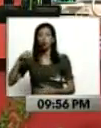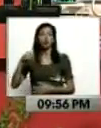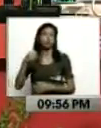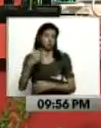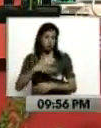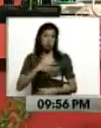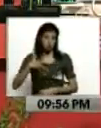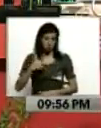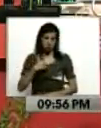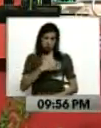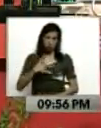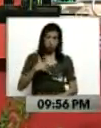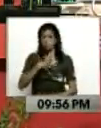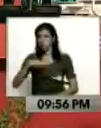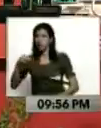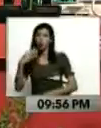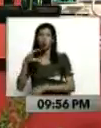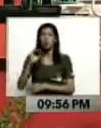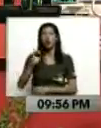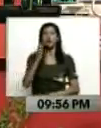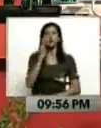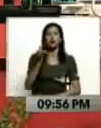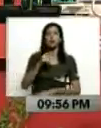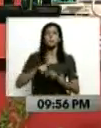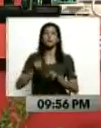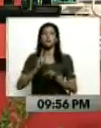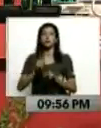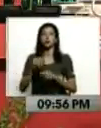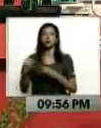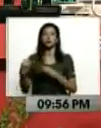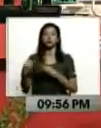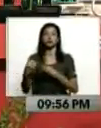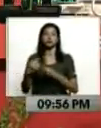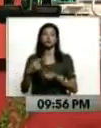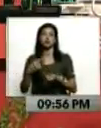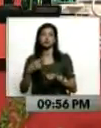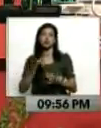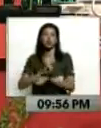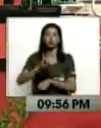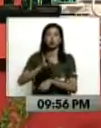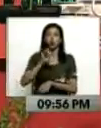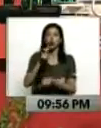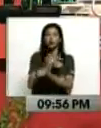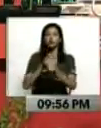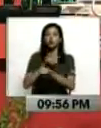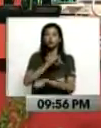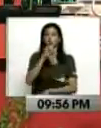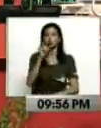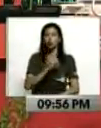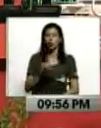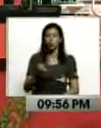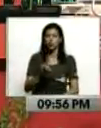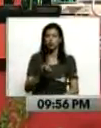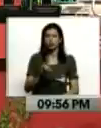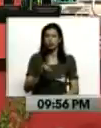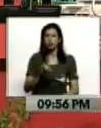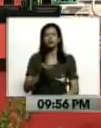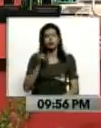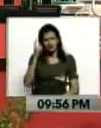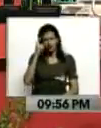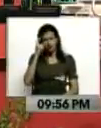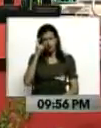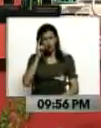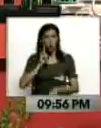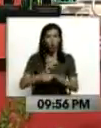del país para Colombia o para Francia con la condición de que entregara la gobernación del zulia de Jesús